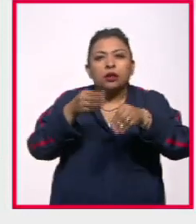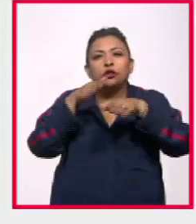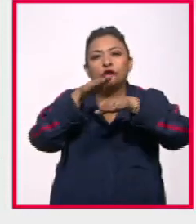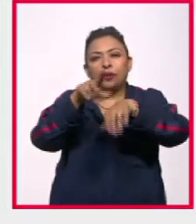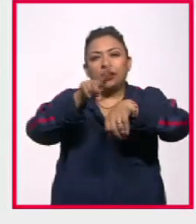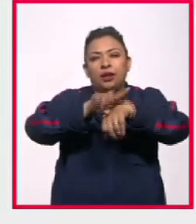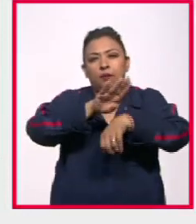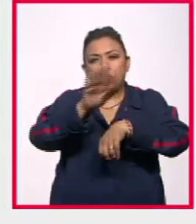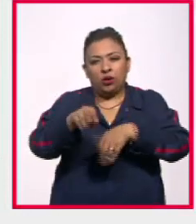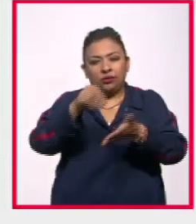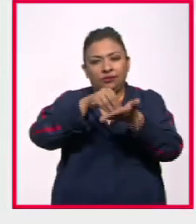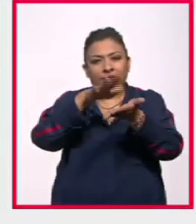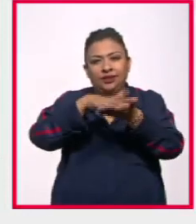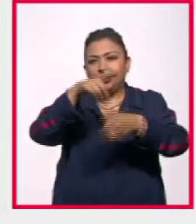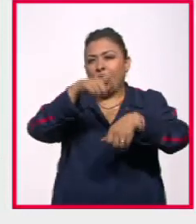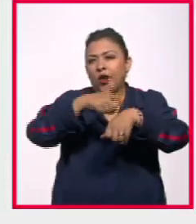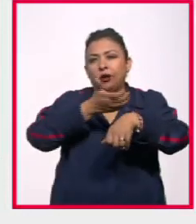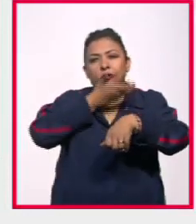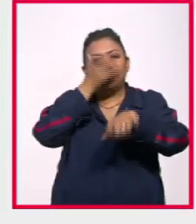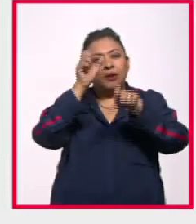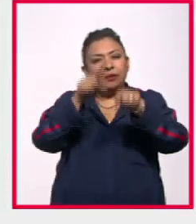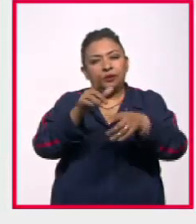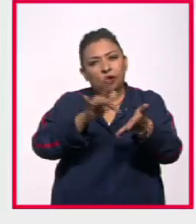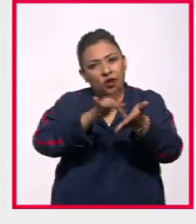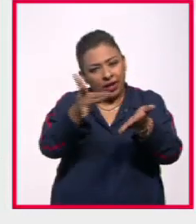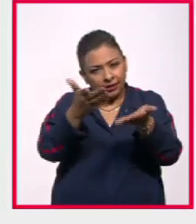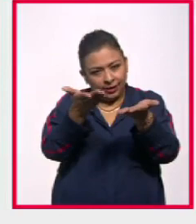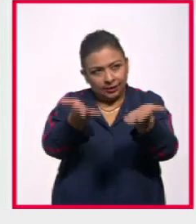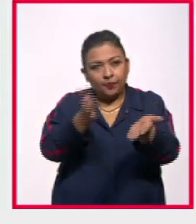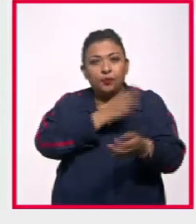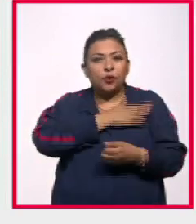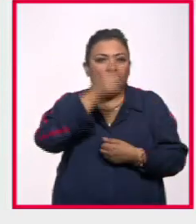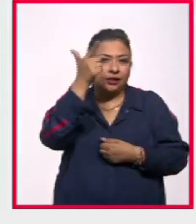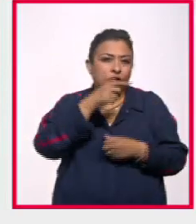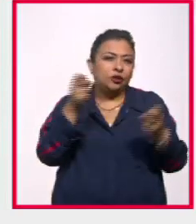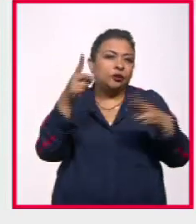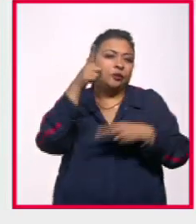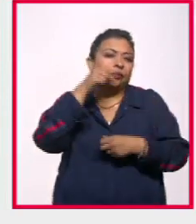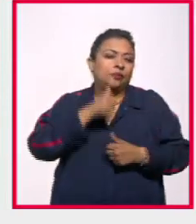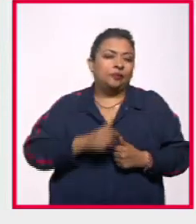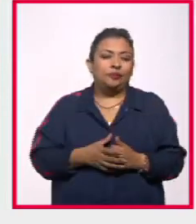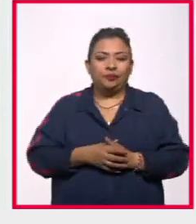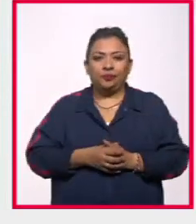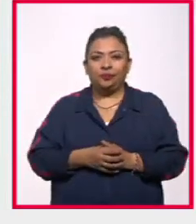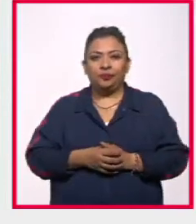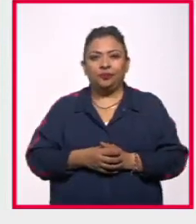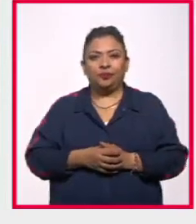La cita queda hecha en el horario de costumbre. Muchas gracias, gracias a ustedes. Muy buenas noches, hasta mañana.